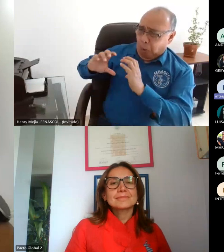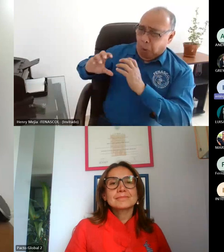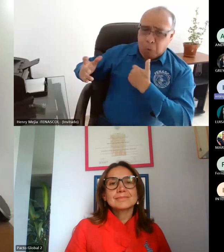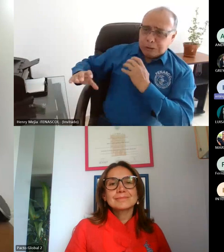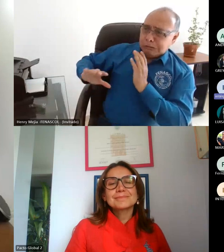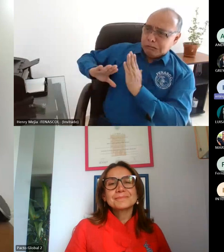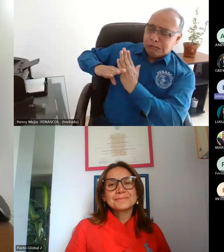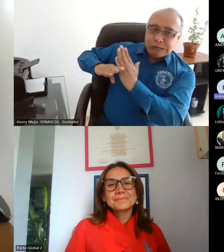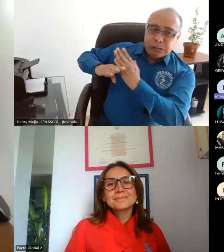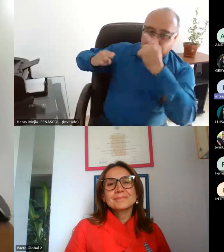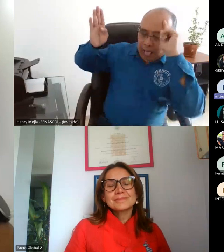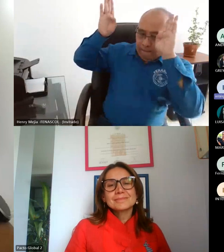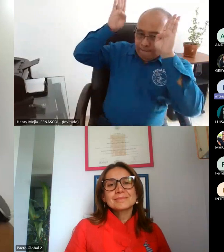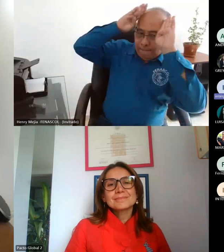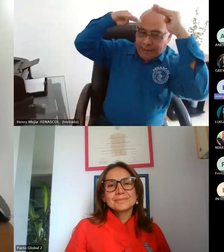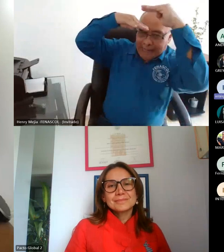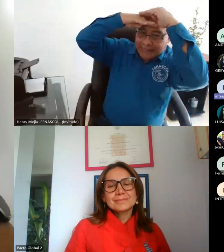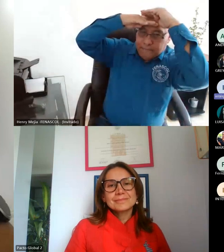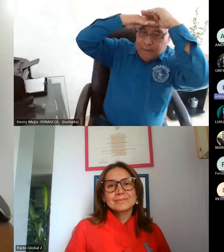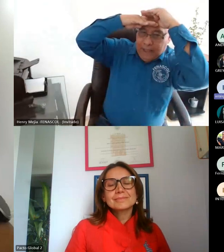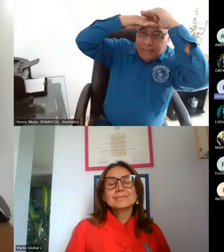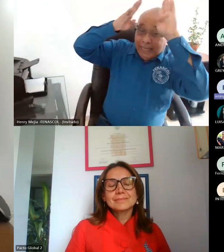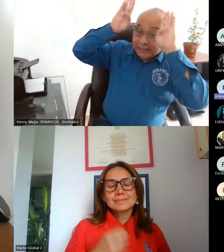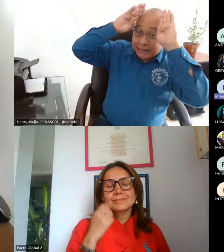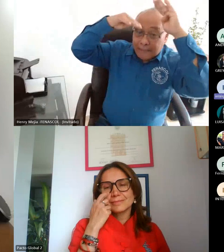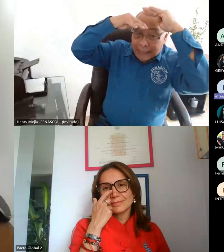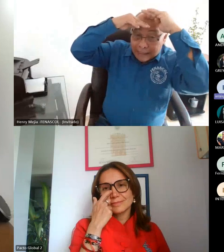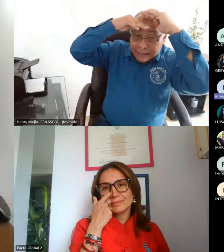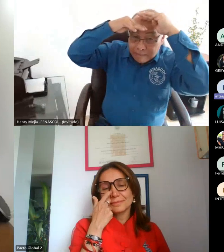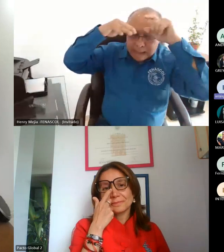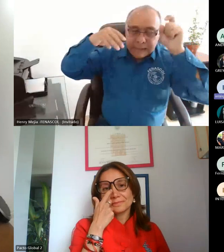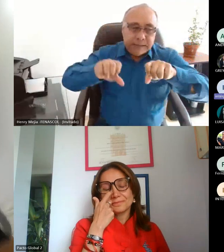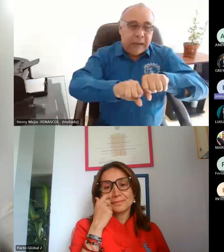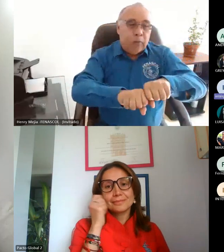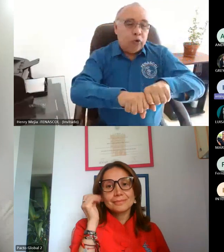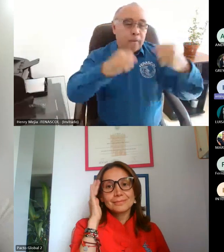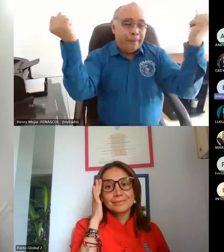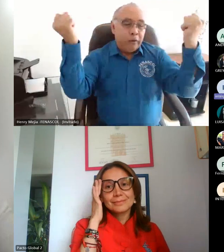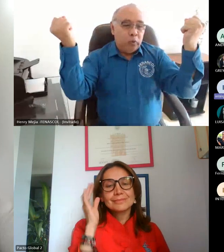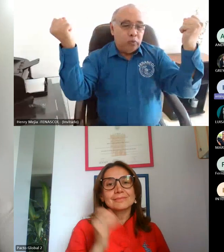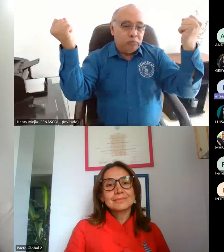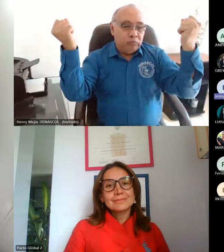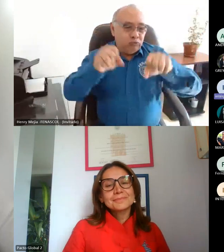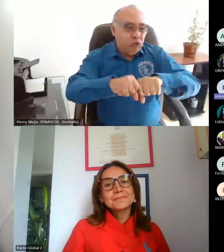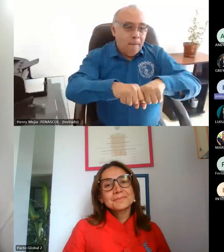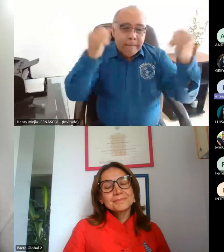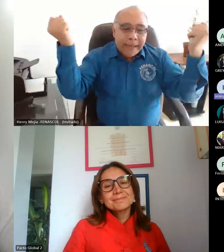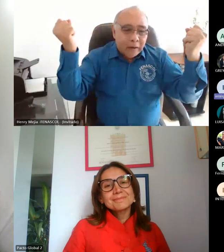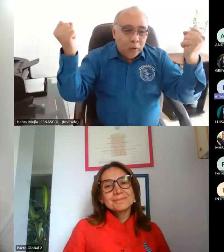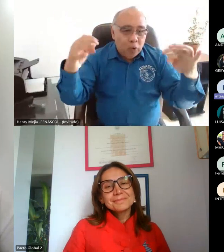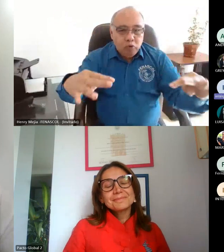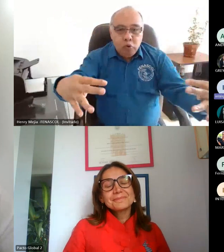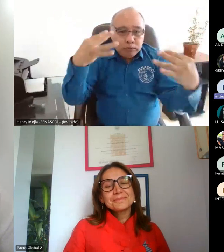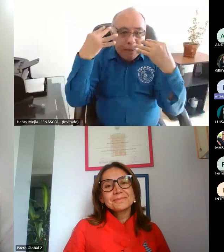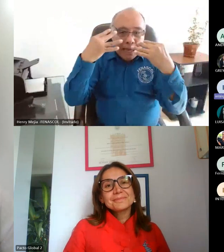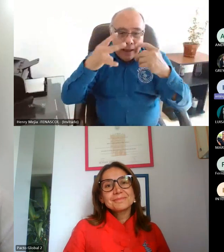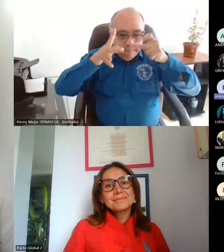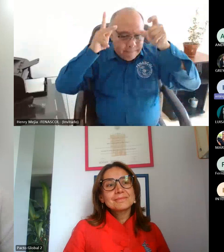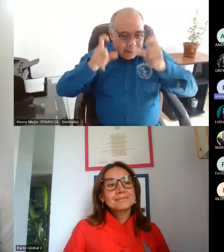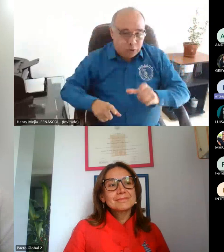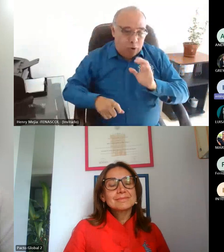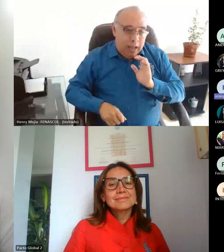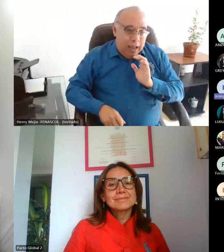ganancia una victoria las empresas y la sociedad siguen Bajo el mismo paradigma de y las personas hordas cómo lo hacen y cómo